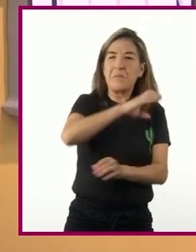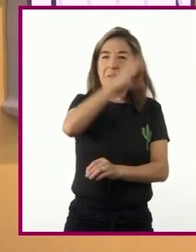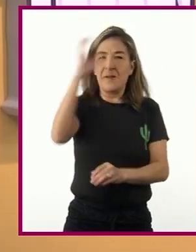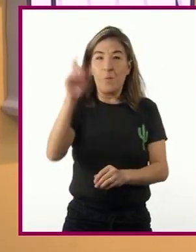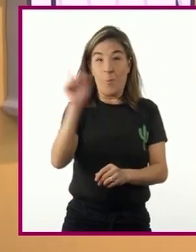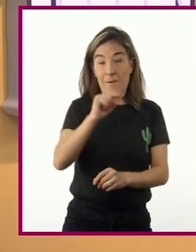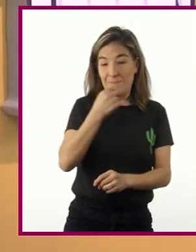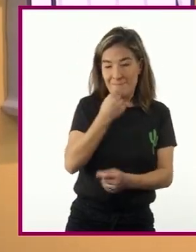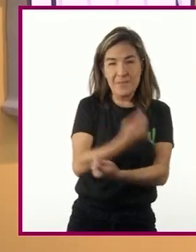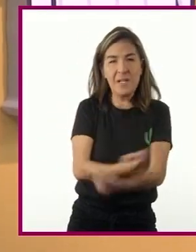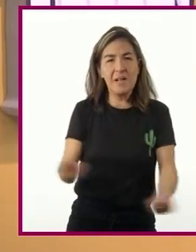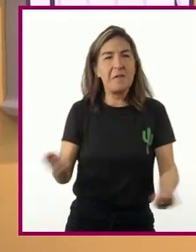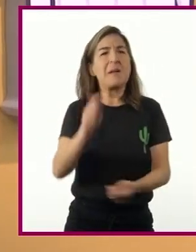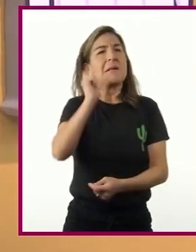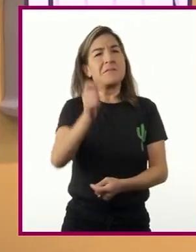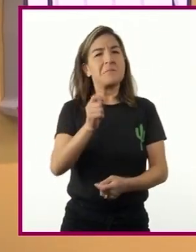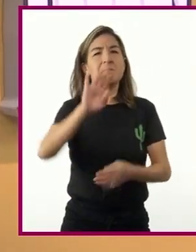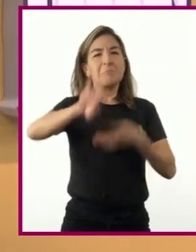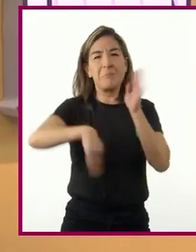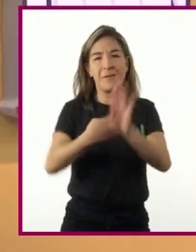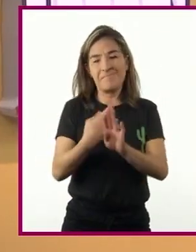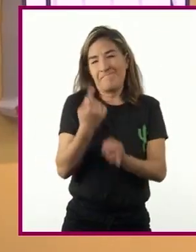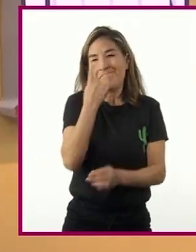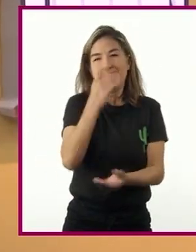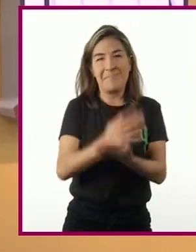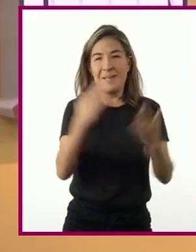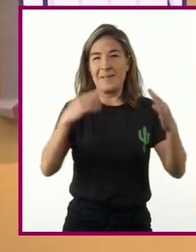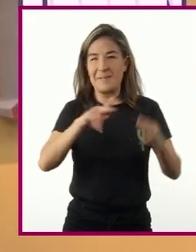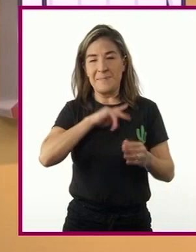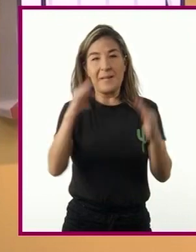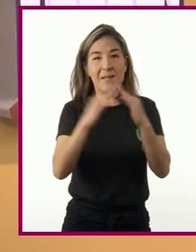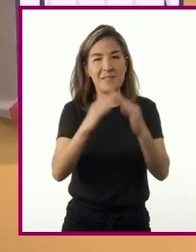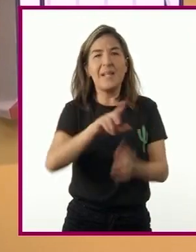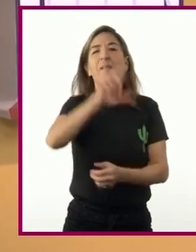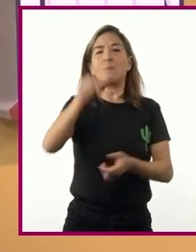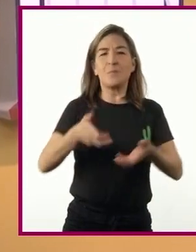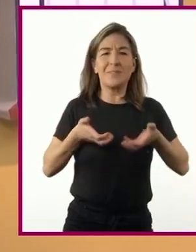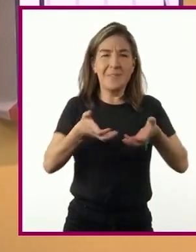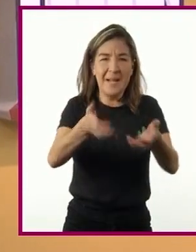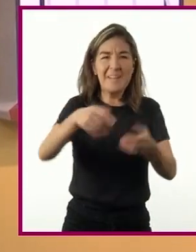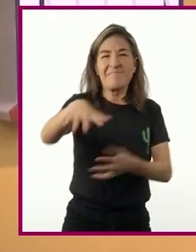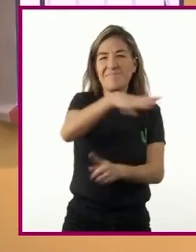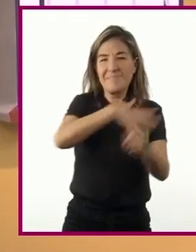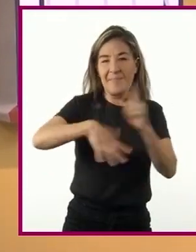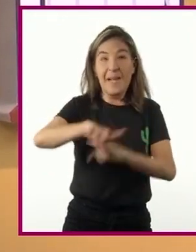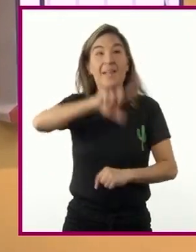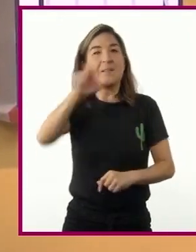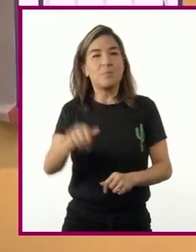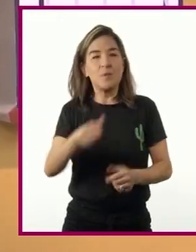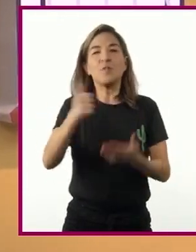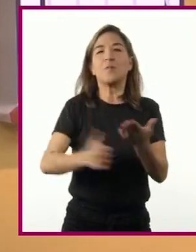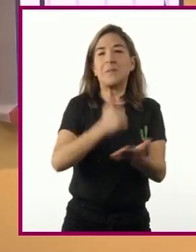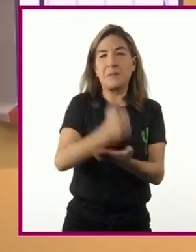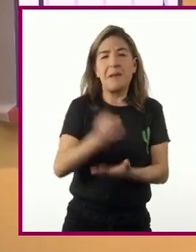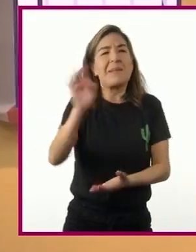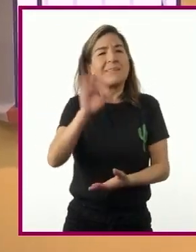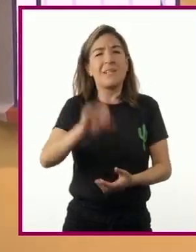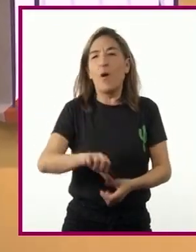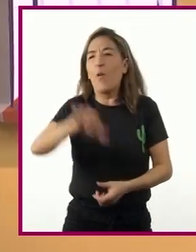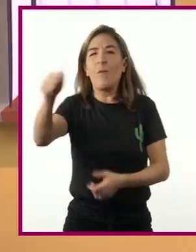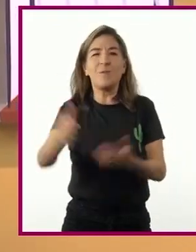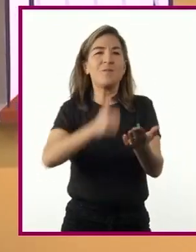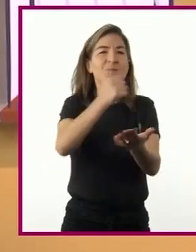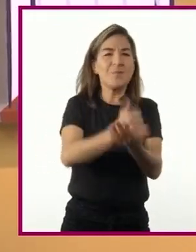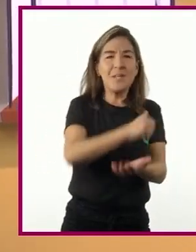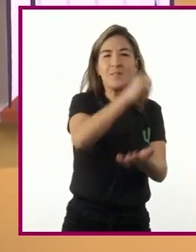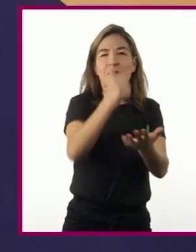el único mundo que conocemos es nuestra casa, después nuestro barrio y luego nuestra ciudad, quizá luego otras ciudades y hasta